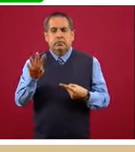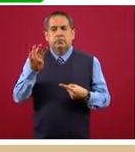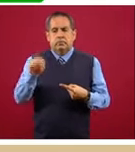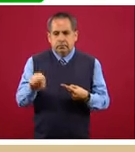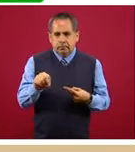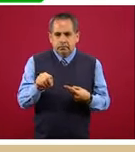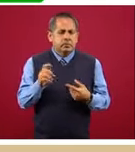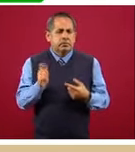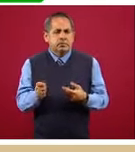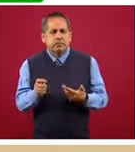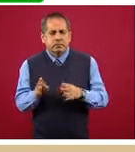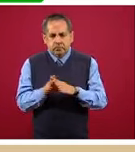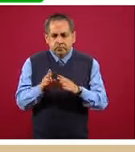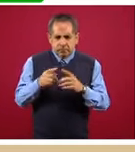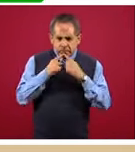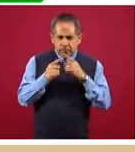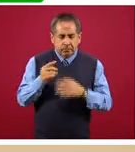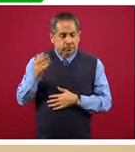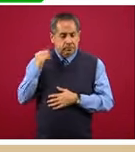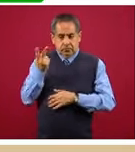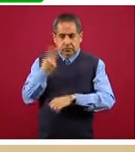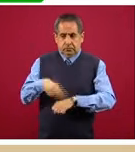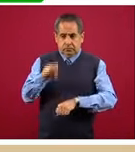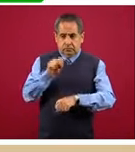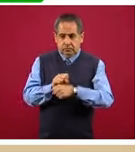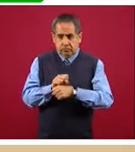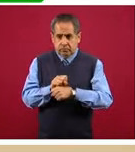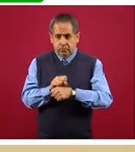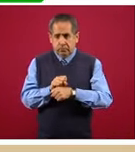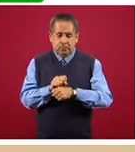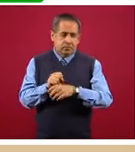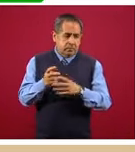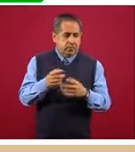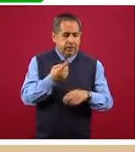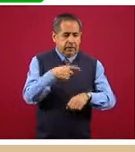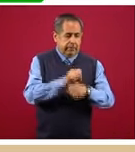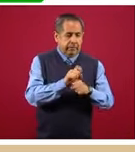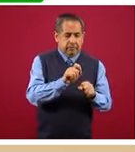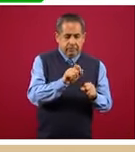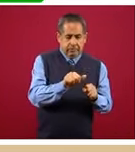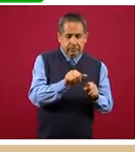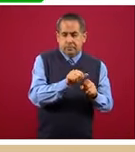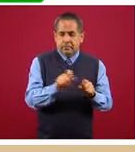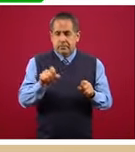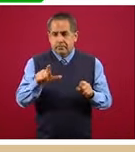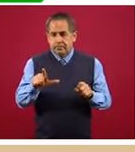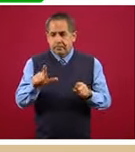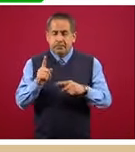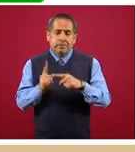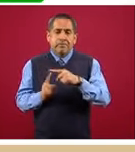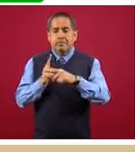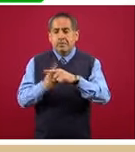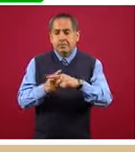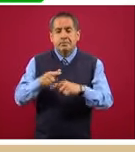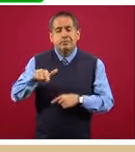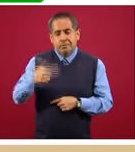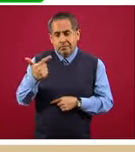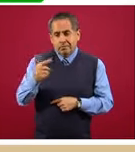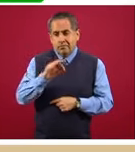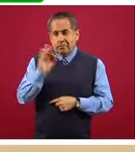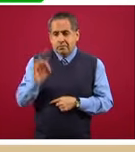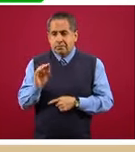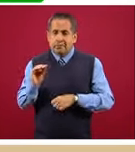363,599, cuya variación en las últimas 2 semanas, es decir, de la 26 a la 27, es de más 12%, y